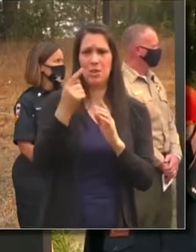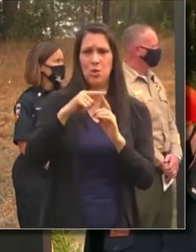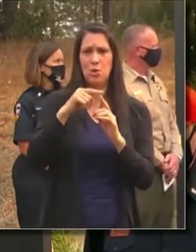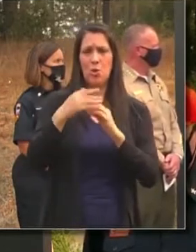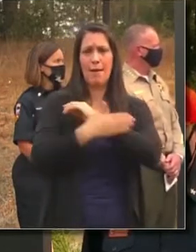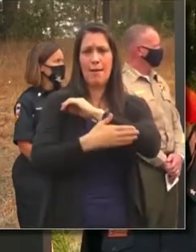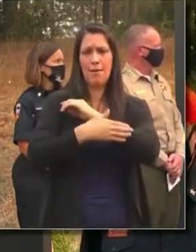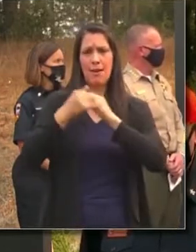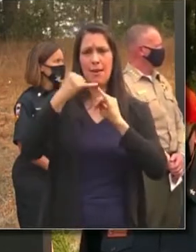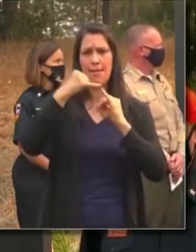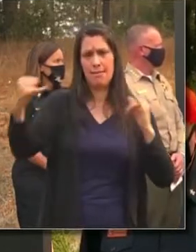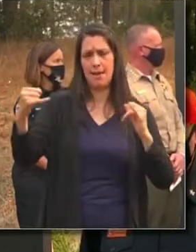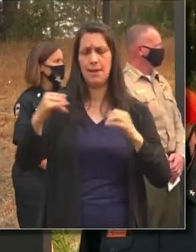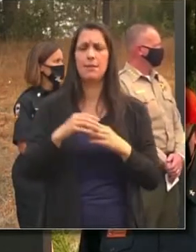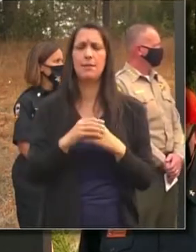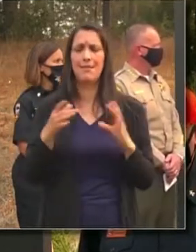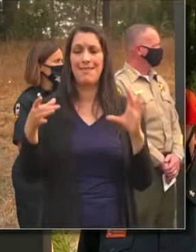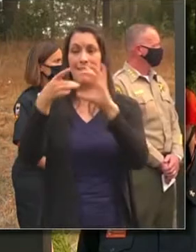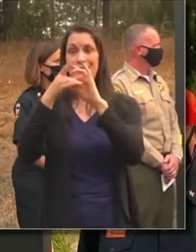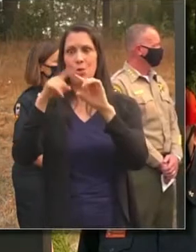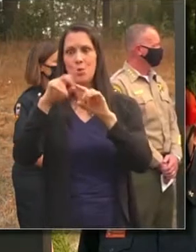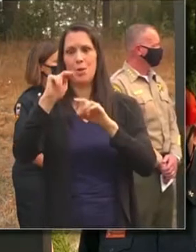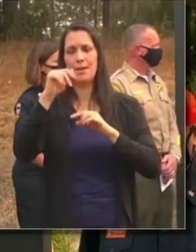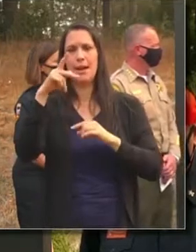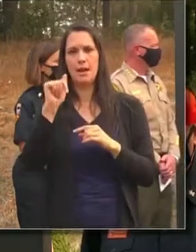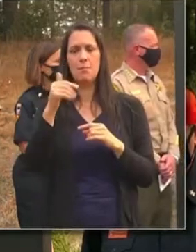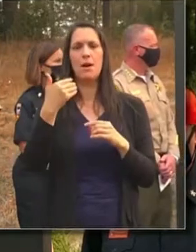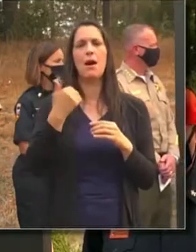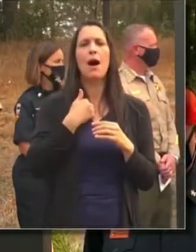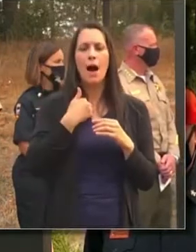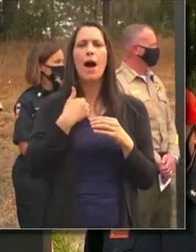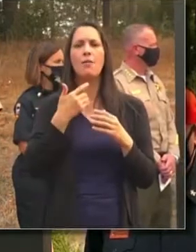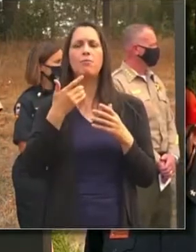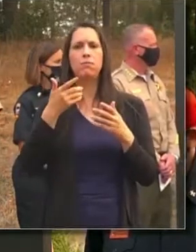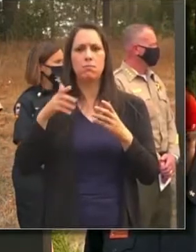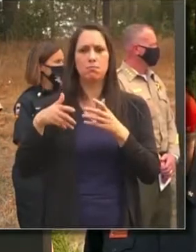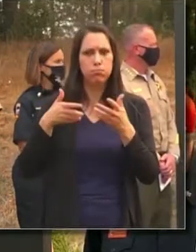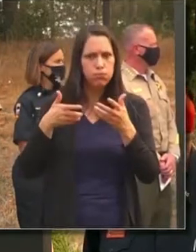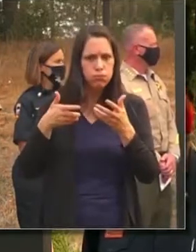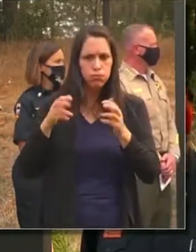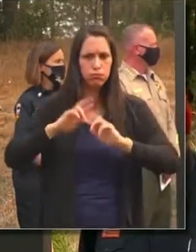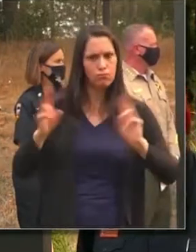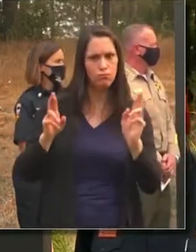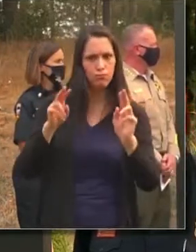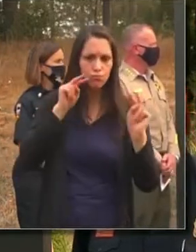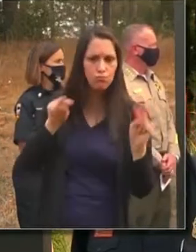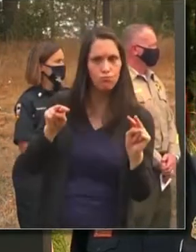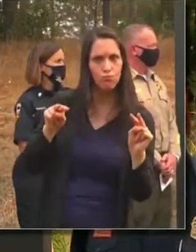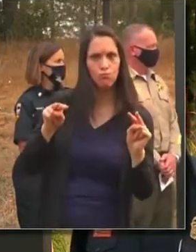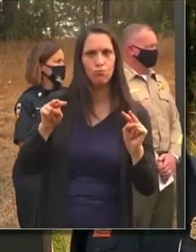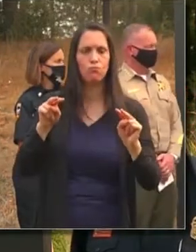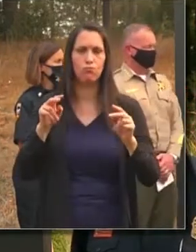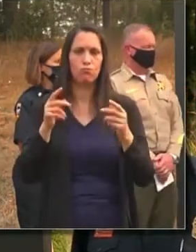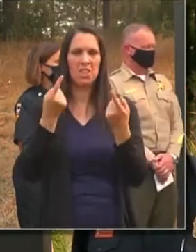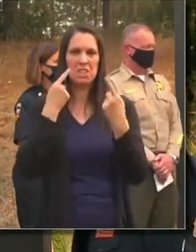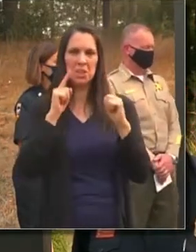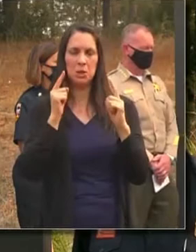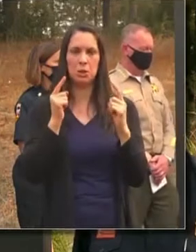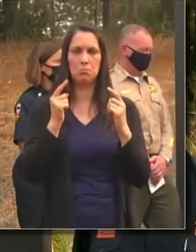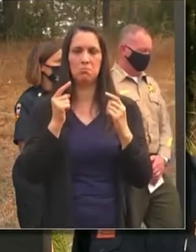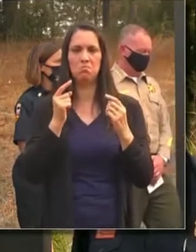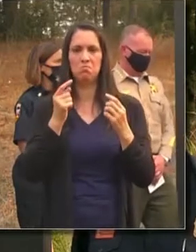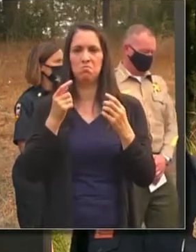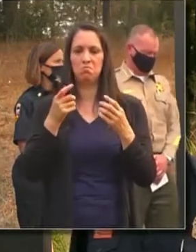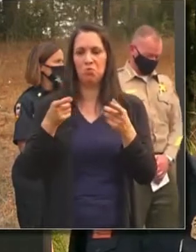conectando con el condado napa bajo líneas de control se ve muy bien con mucho éxito estamos quemando áreas de allí